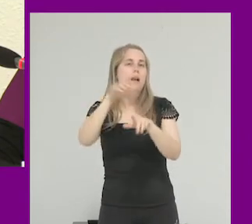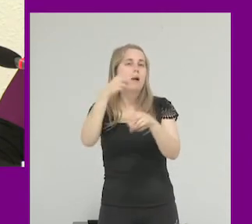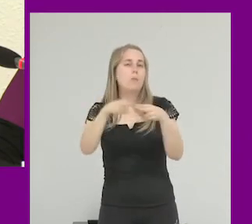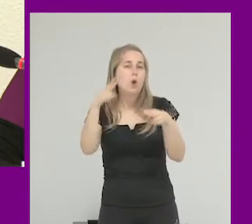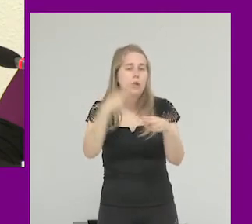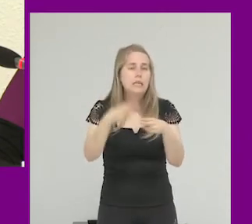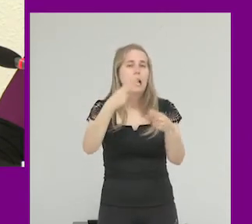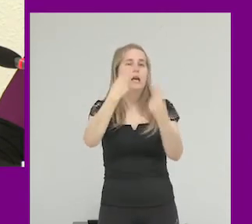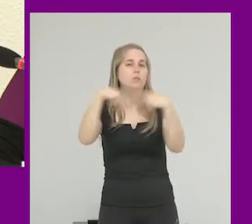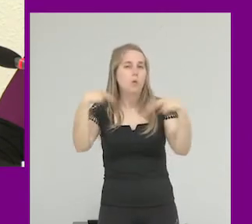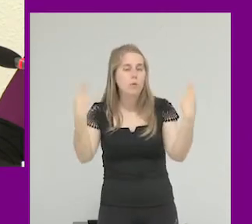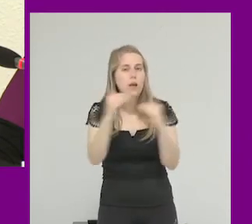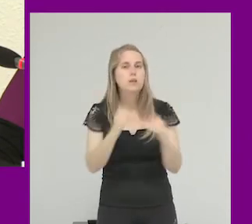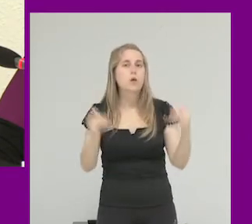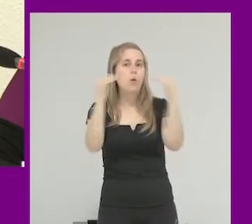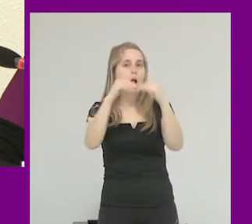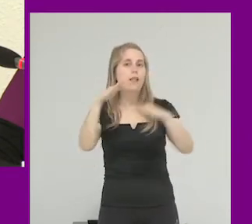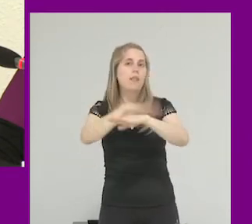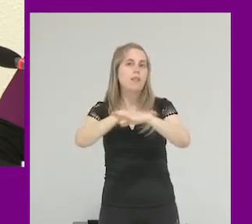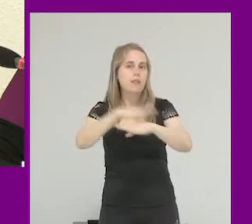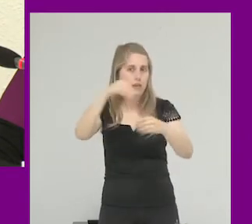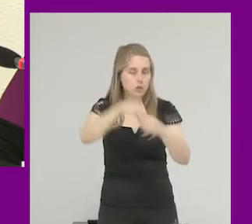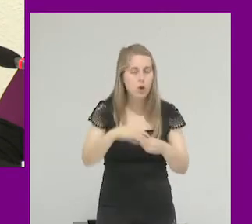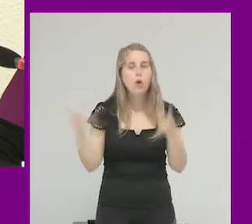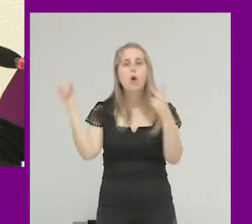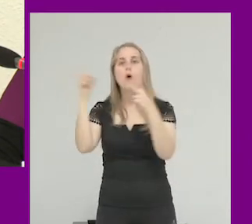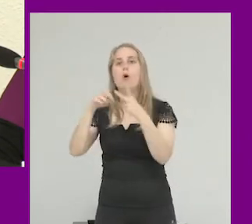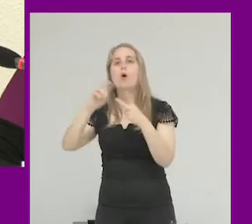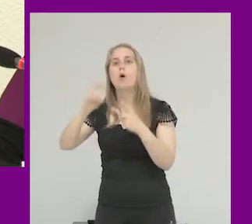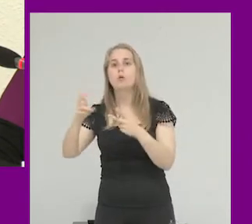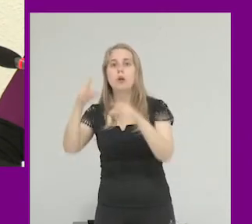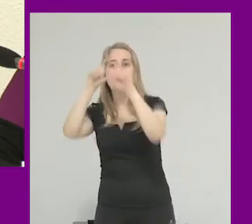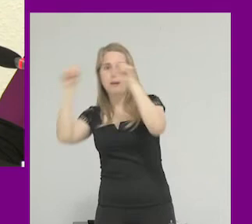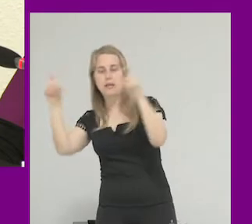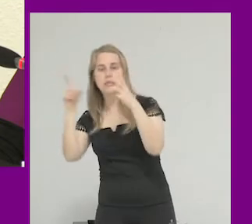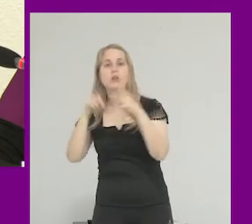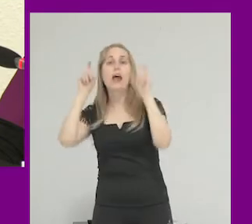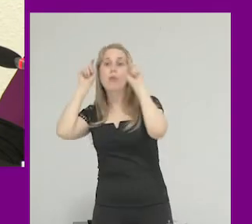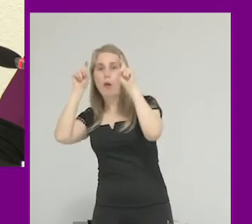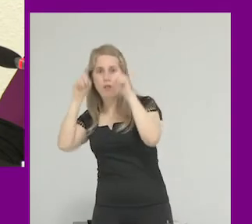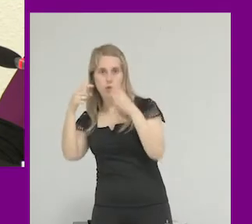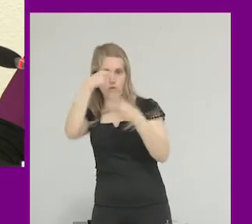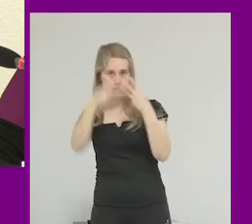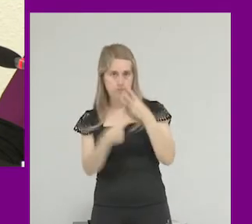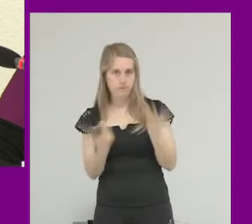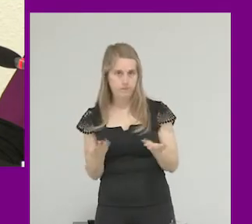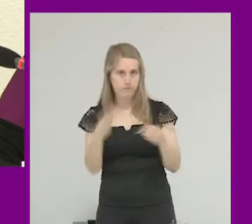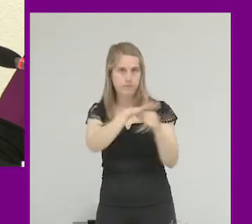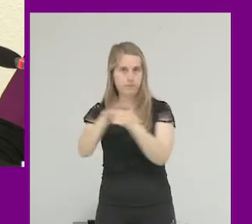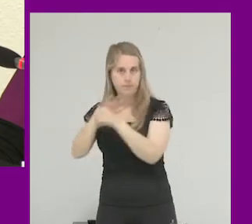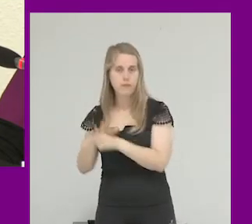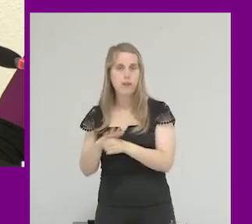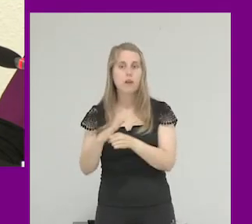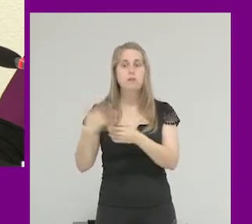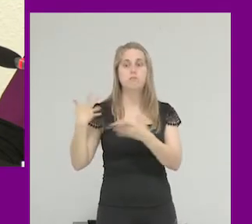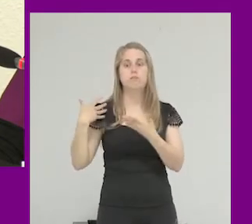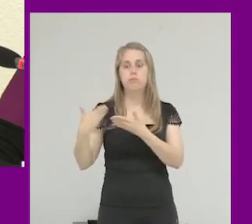políticas públicas de igualdad en la administración, otra en la empresa y otra en educación. En este largo